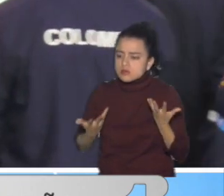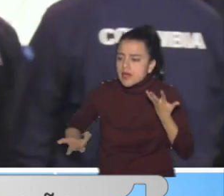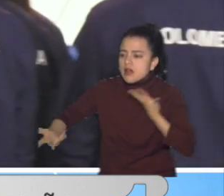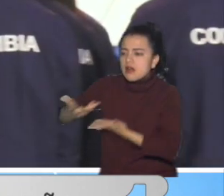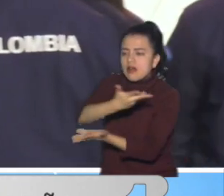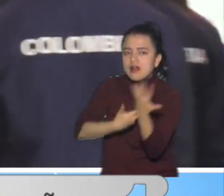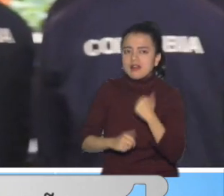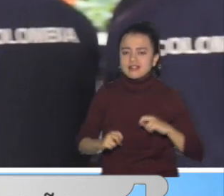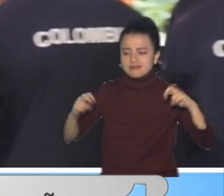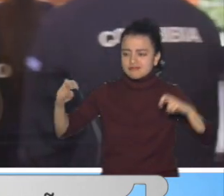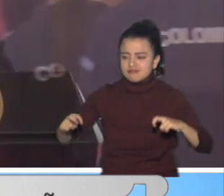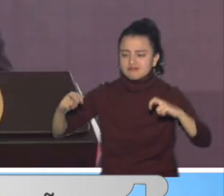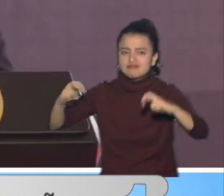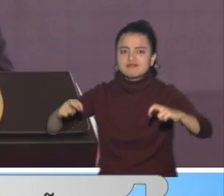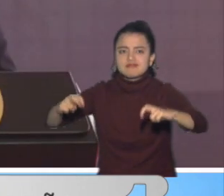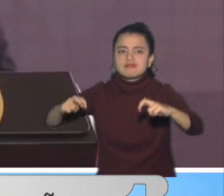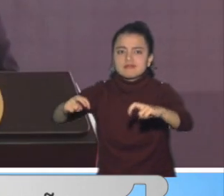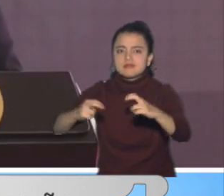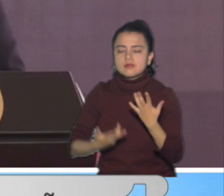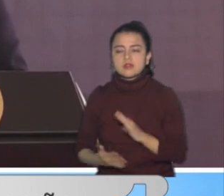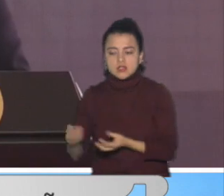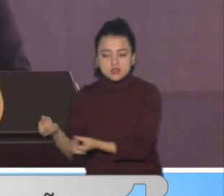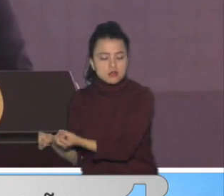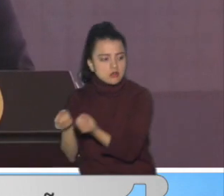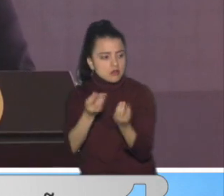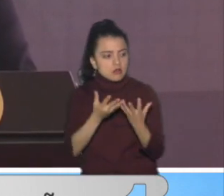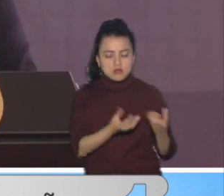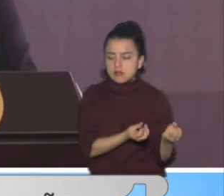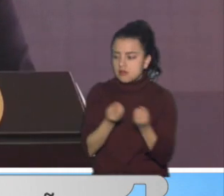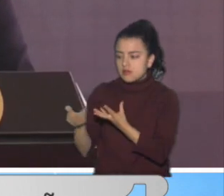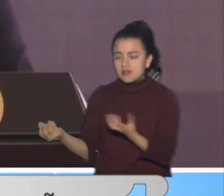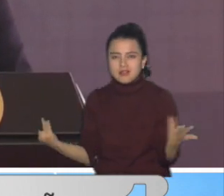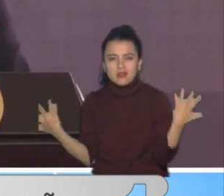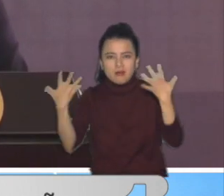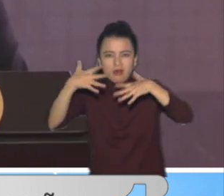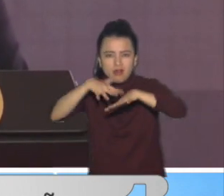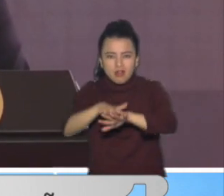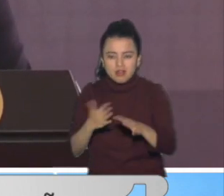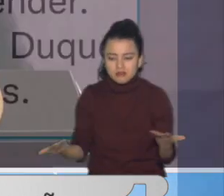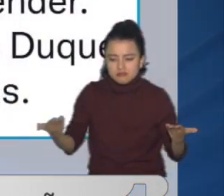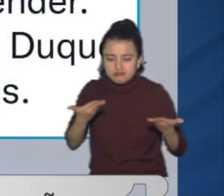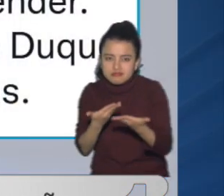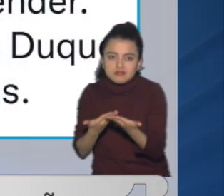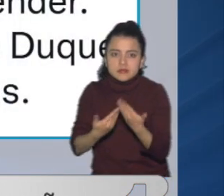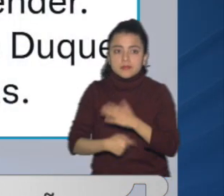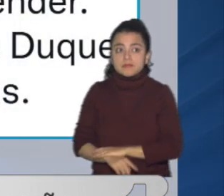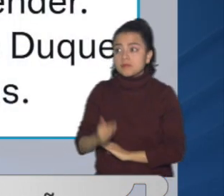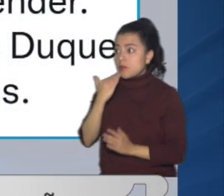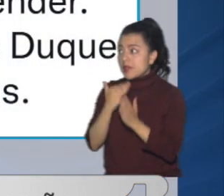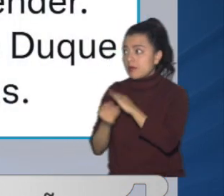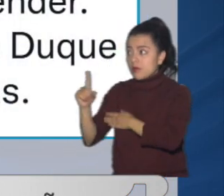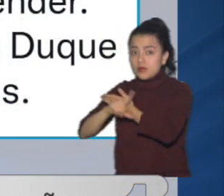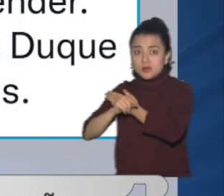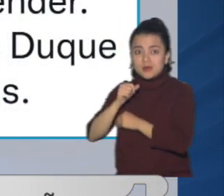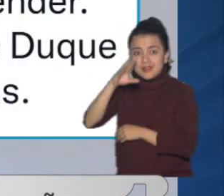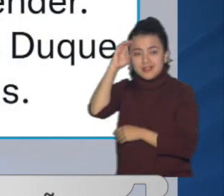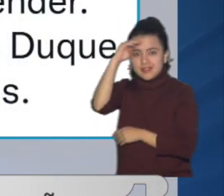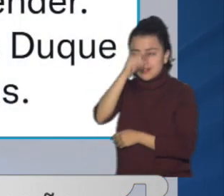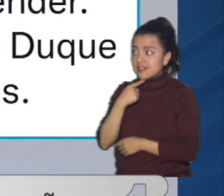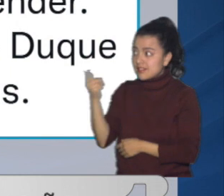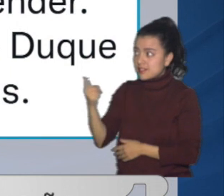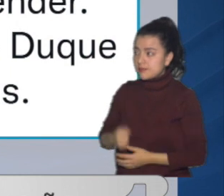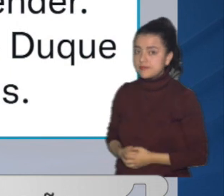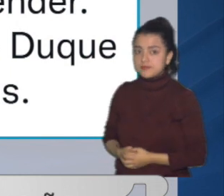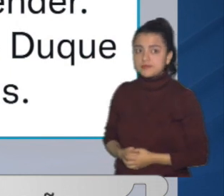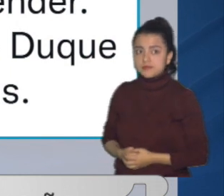presidente Duque, y es que a través de Twitter dijo lo siguiente: todo avión que se compre para instituciones públicas en estas